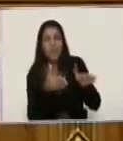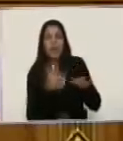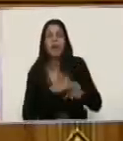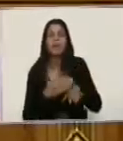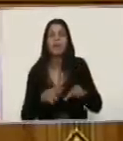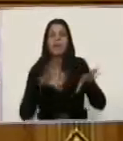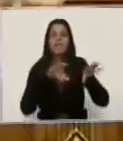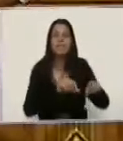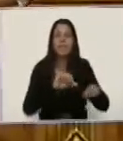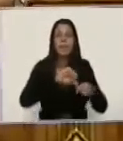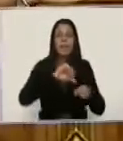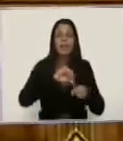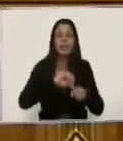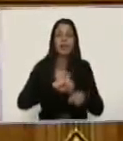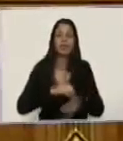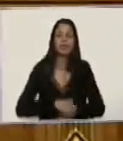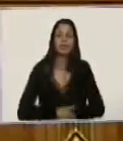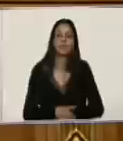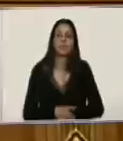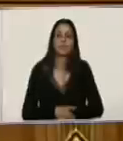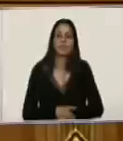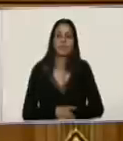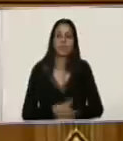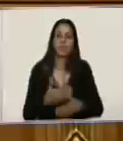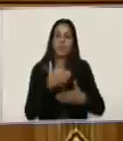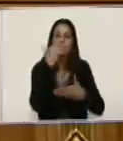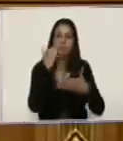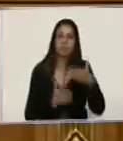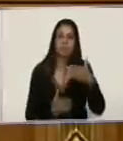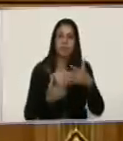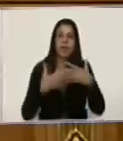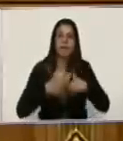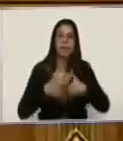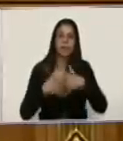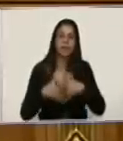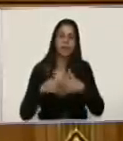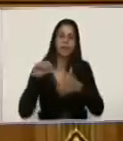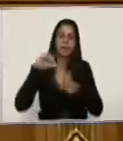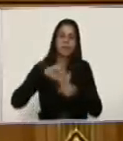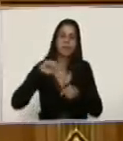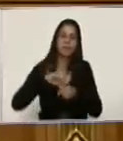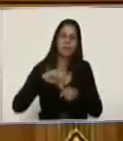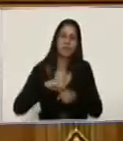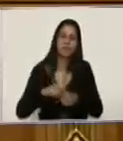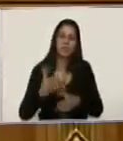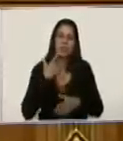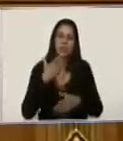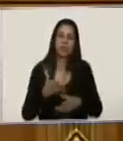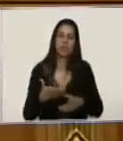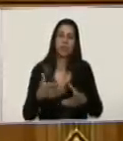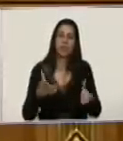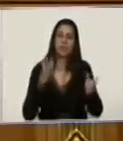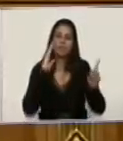recurso petrolero, por eso cayó a la mitad la producción. El epicentro de una guerra fría,